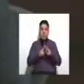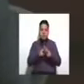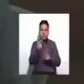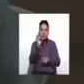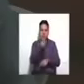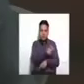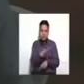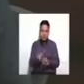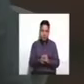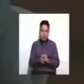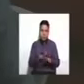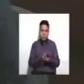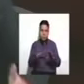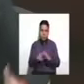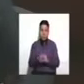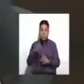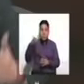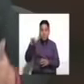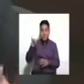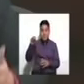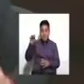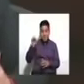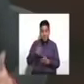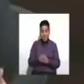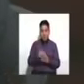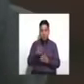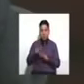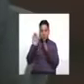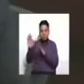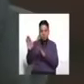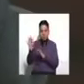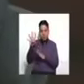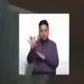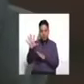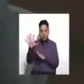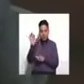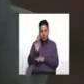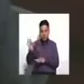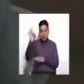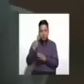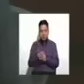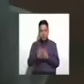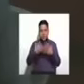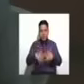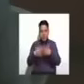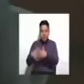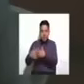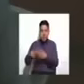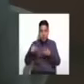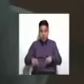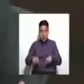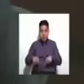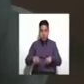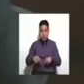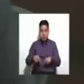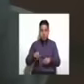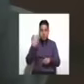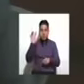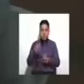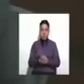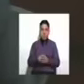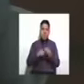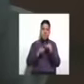donde la PYME, que representa el 95% de las empresas de este país, más